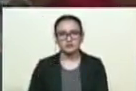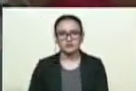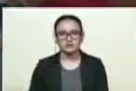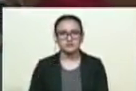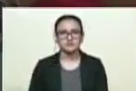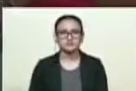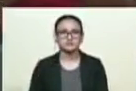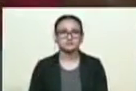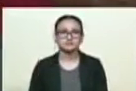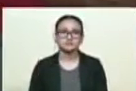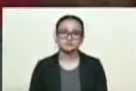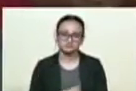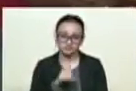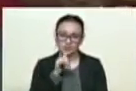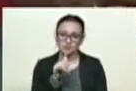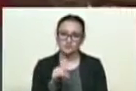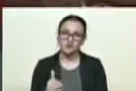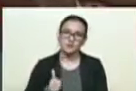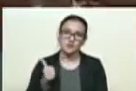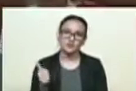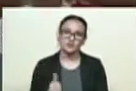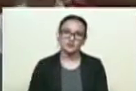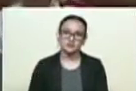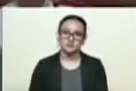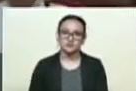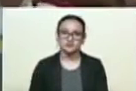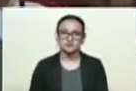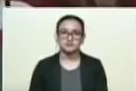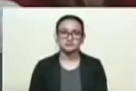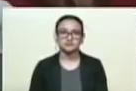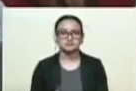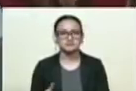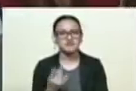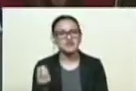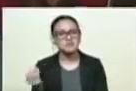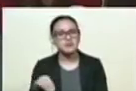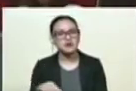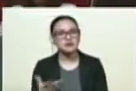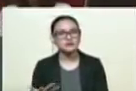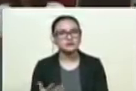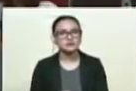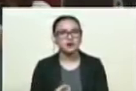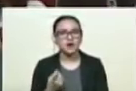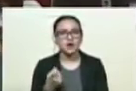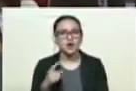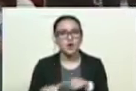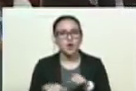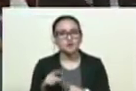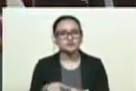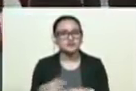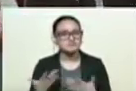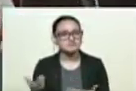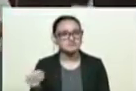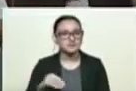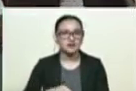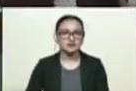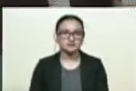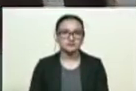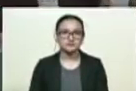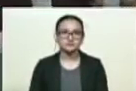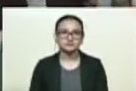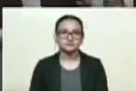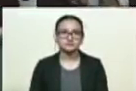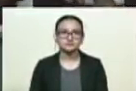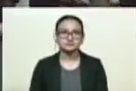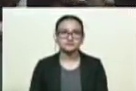para anunciar esto, Taina. ¿Qué más ha surgido por ahí? ¿Qué cosa bonita ha surgido por ahí? Bien lo ha dicho usted,